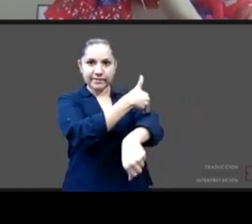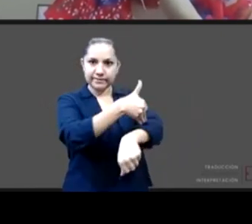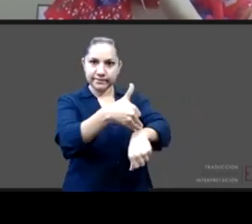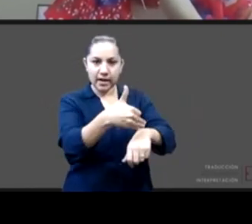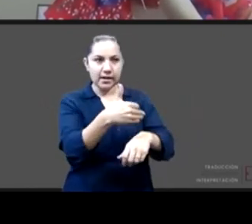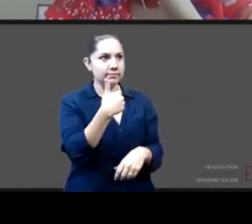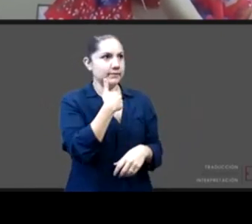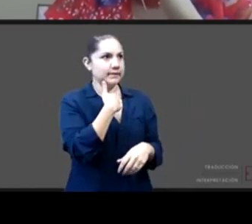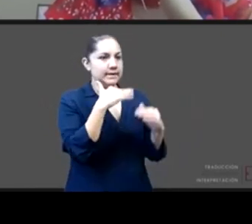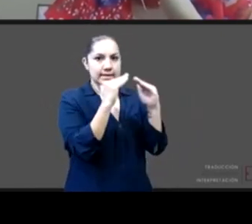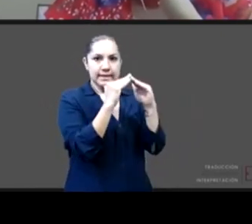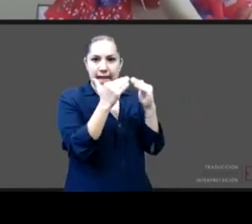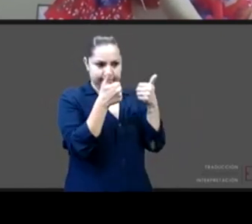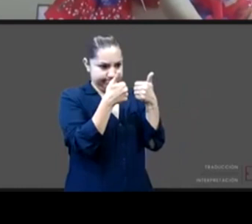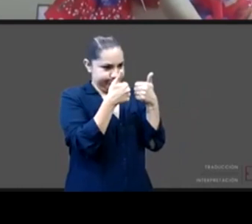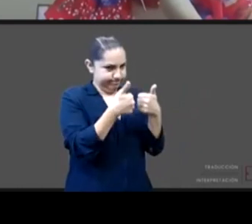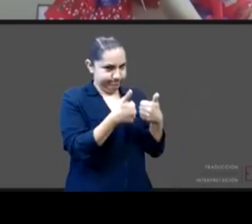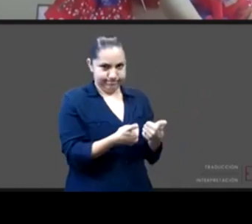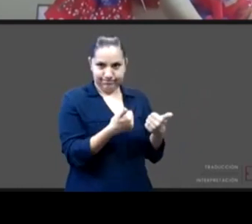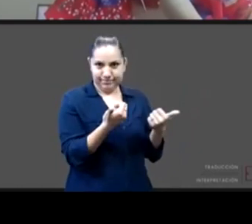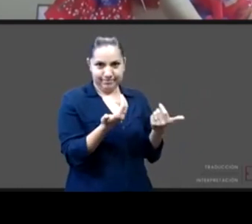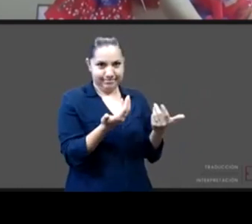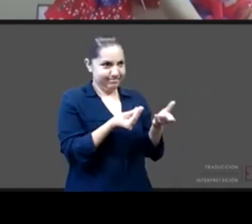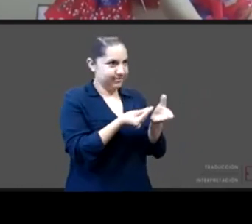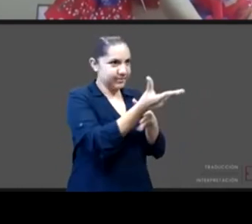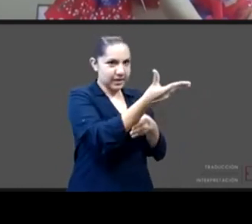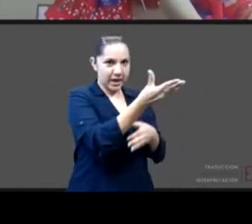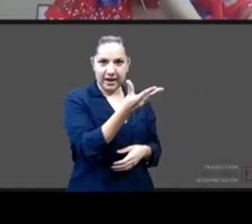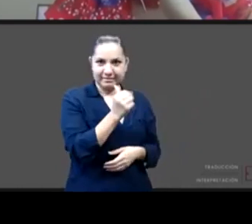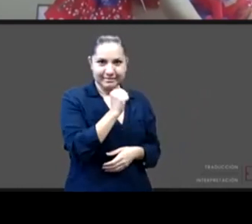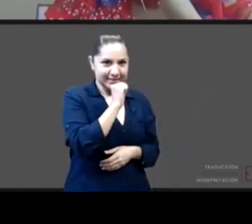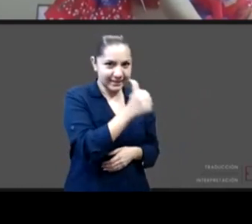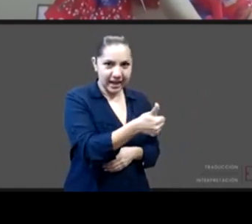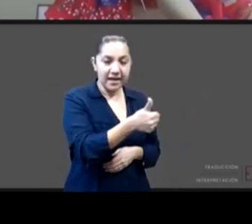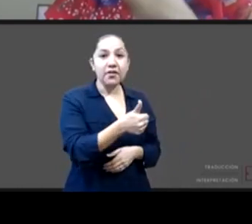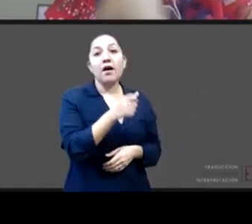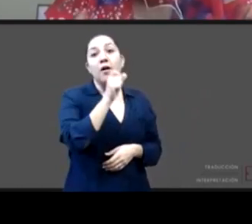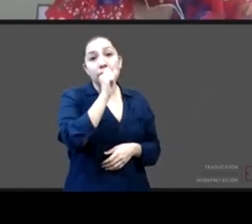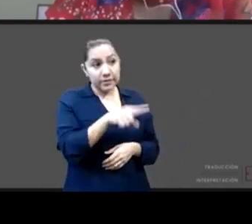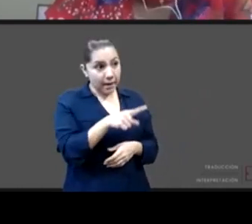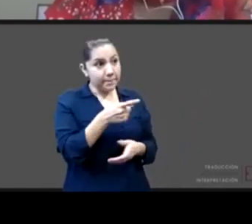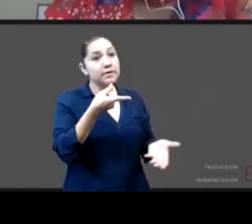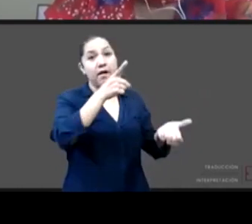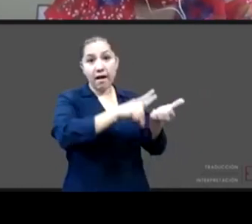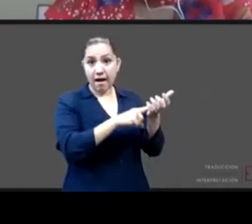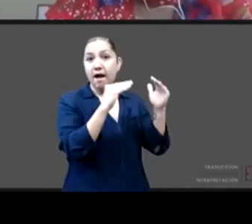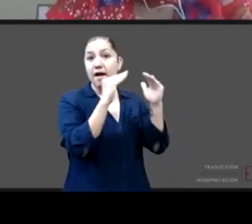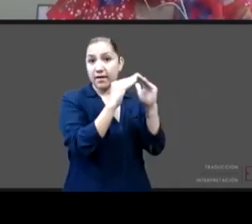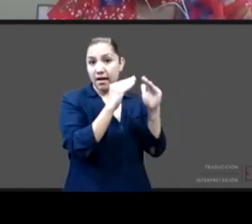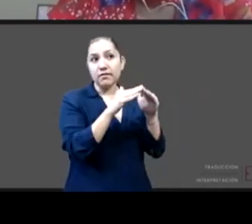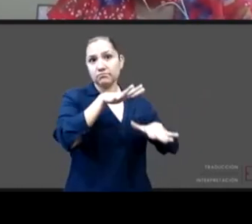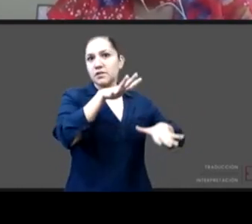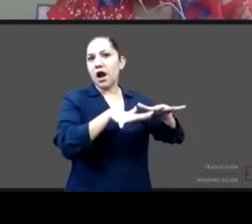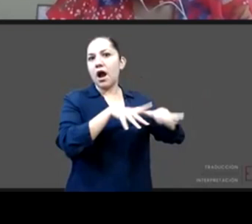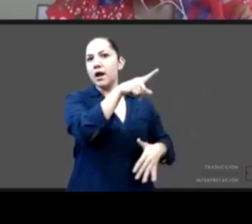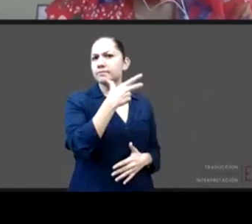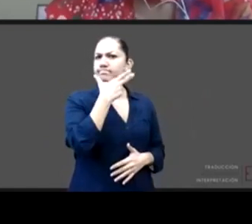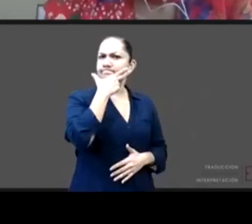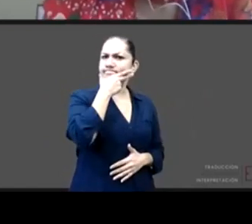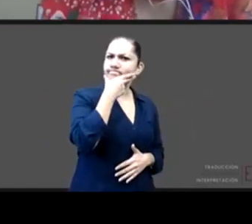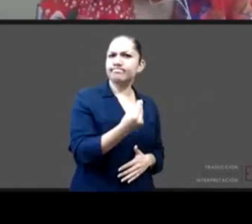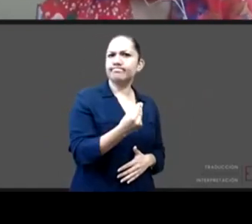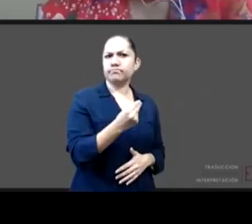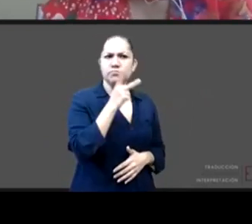vivienda y están también ahí, pues, la violencia machista, la misoginia cultural no se ha